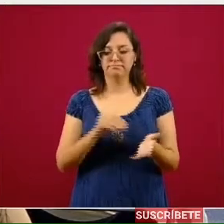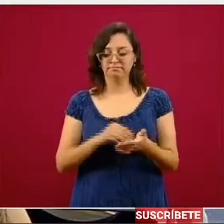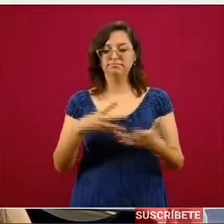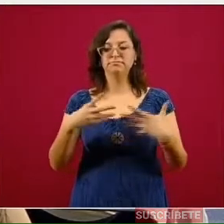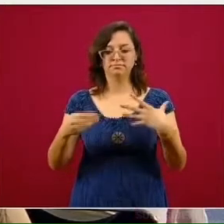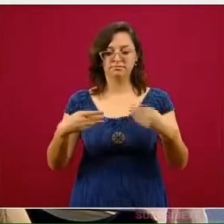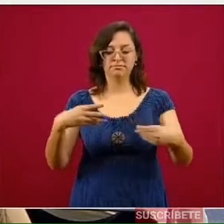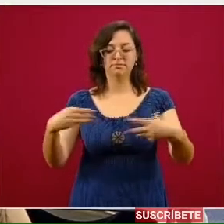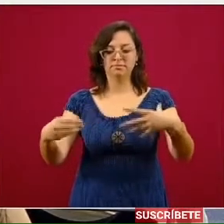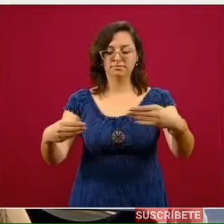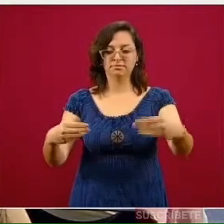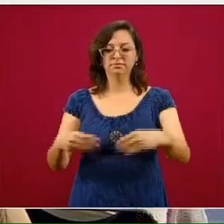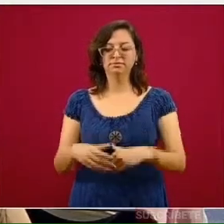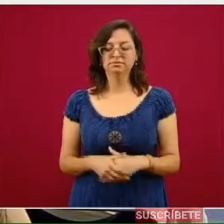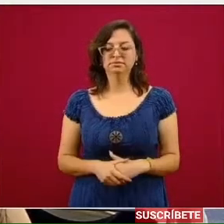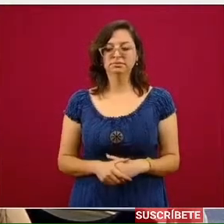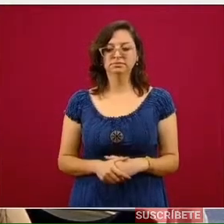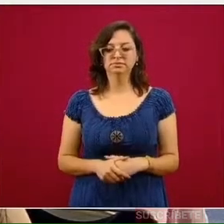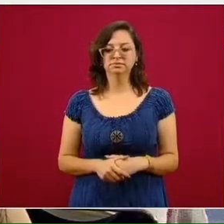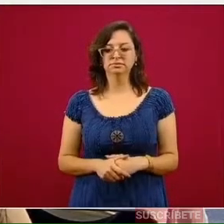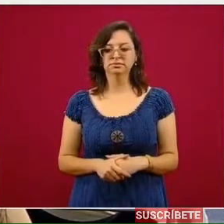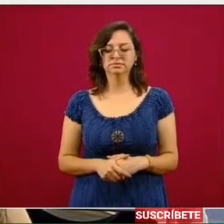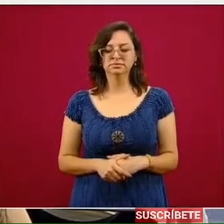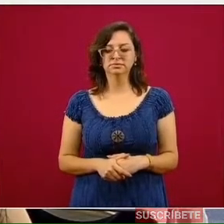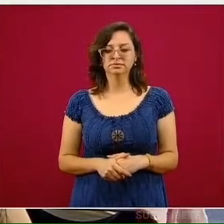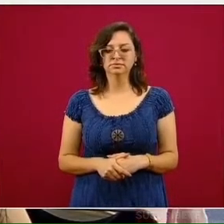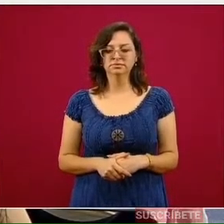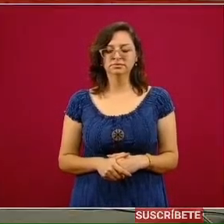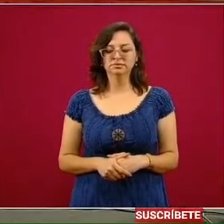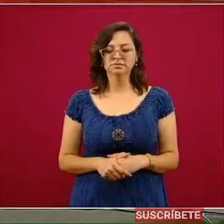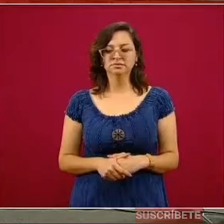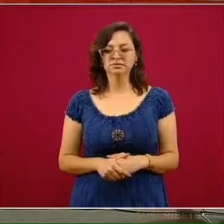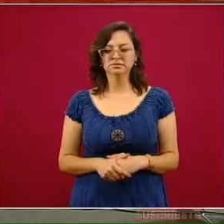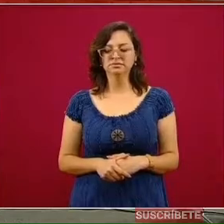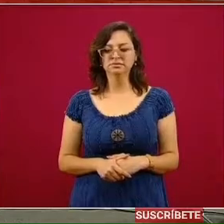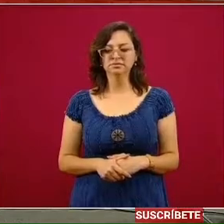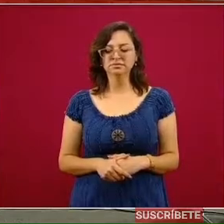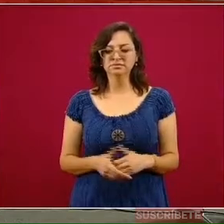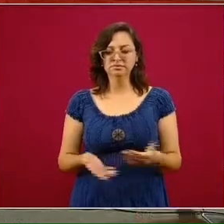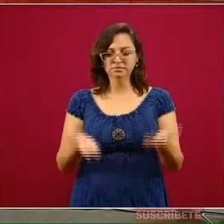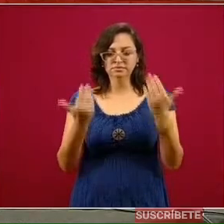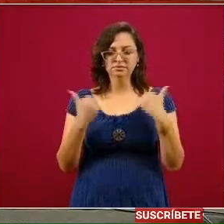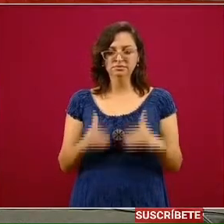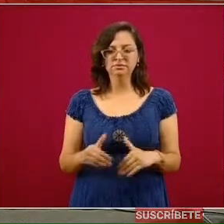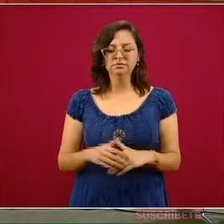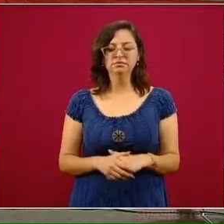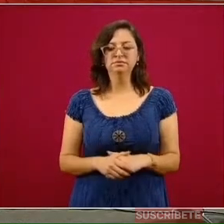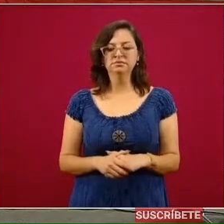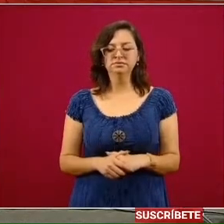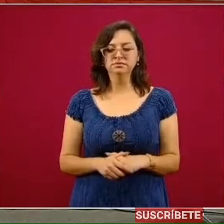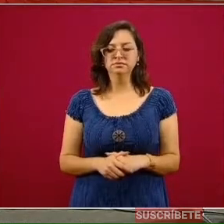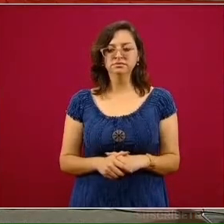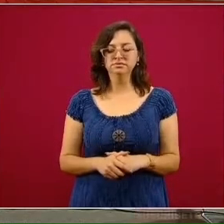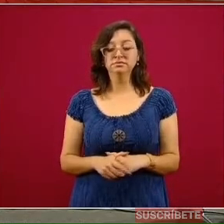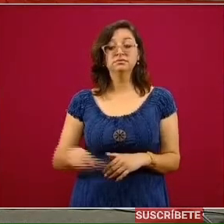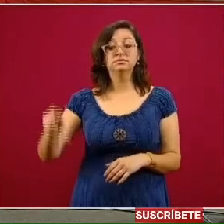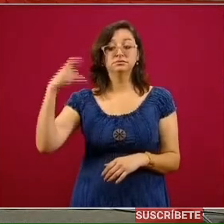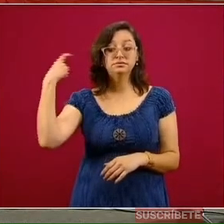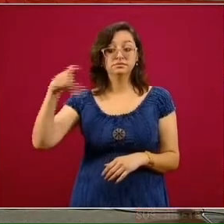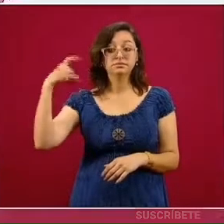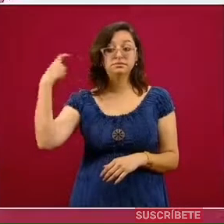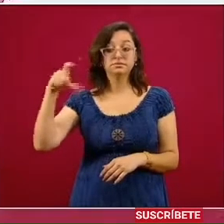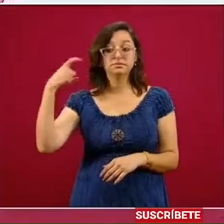y dispersándose y propagándose en el estado de Puebla. Veamos la siguiente diapositiva. Estamos con